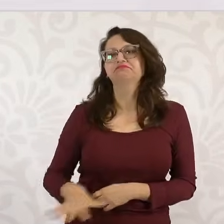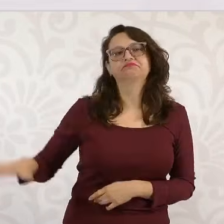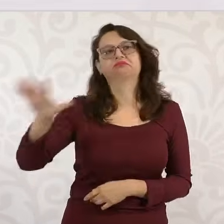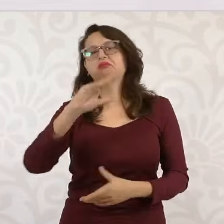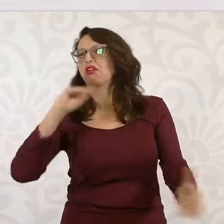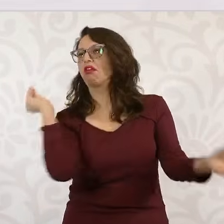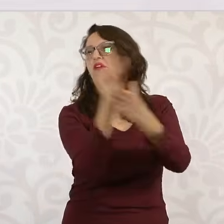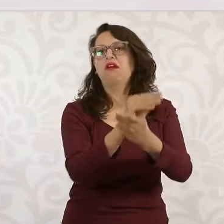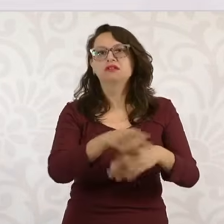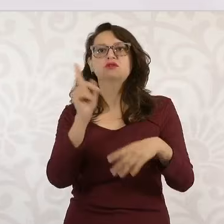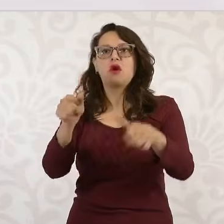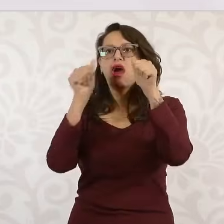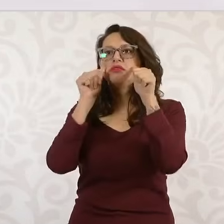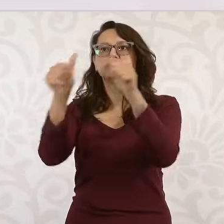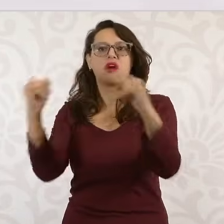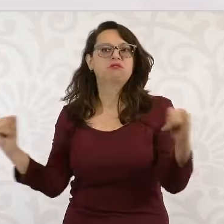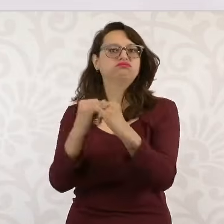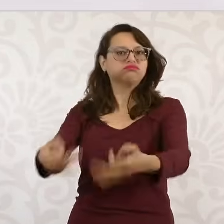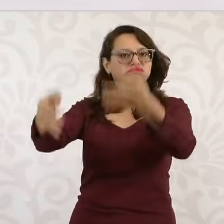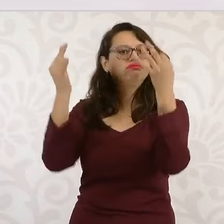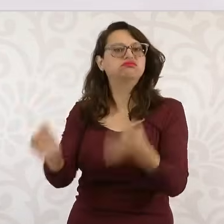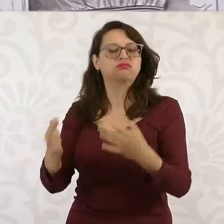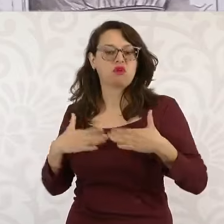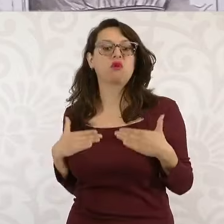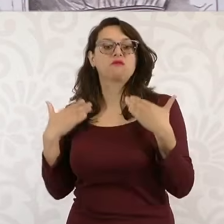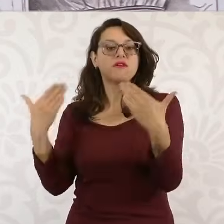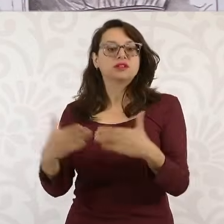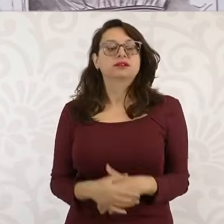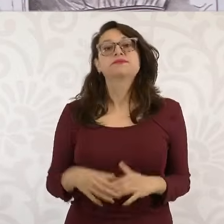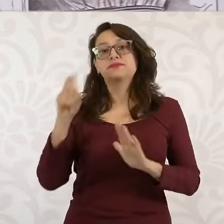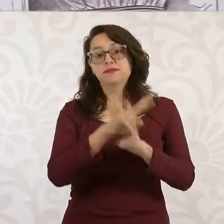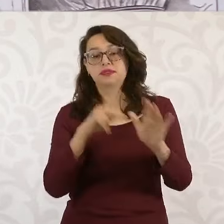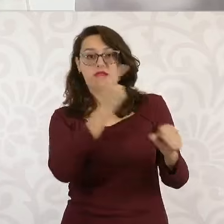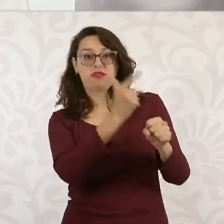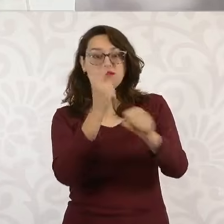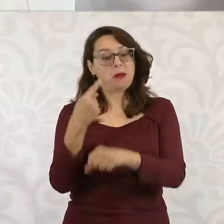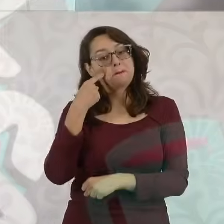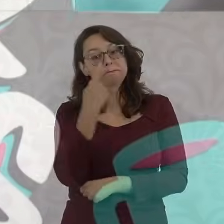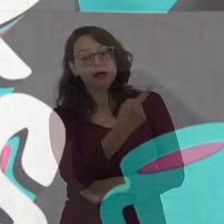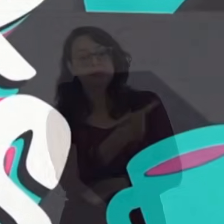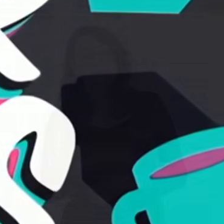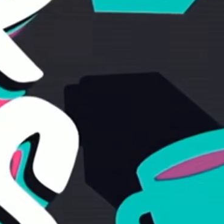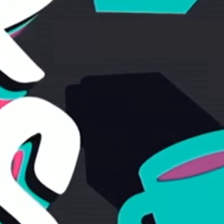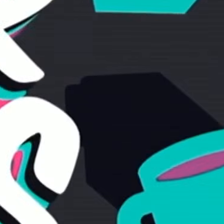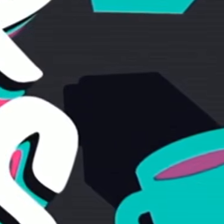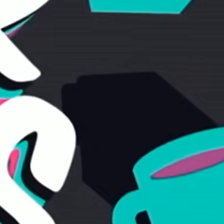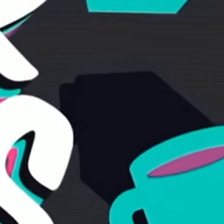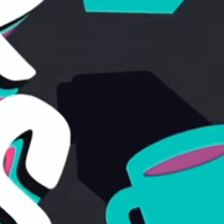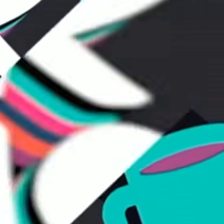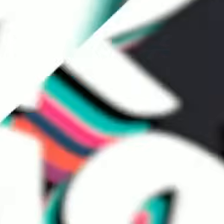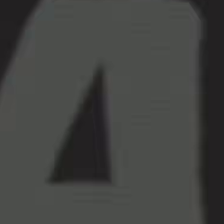llamado a informarnos por medios oficiales. Veamos el video del detector de mentiras. Tras la